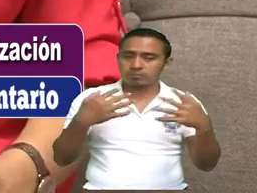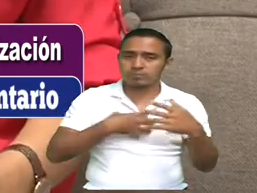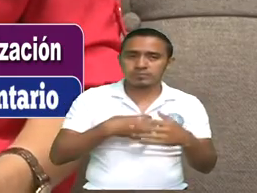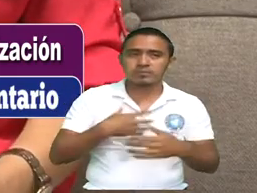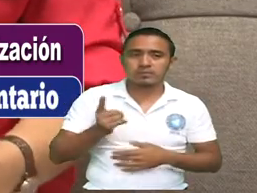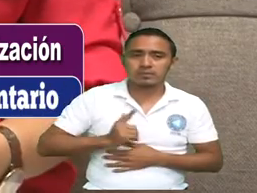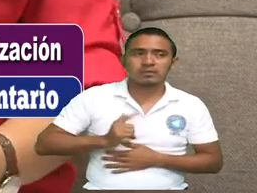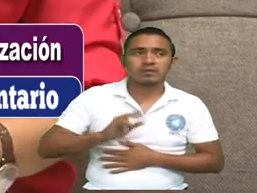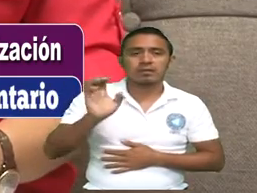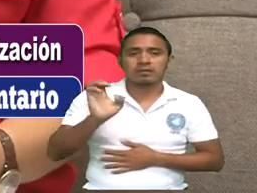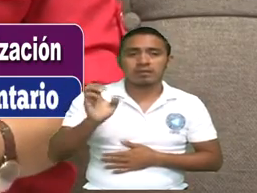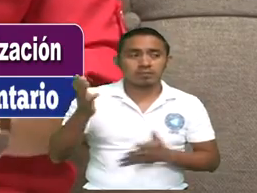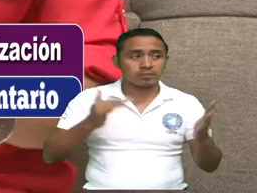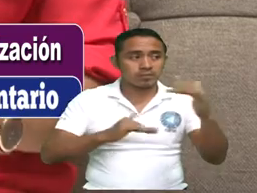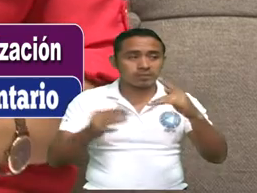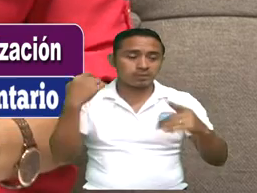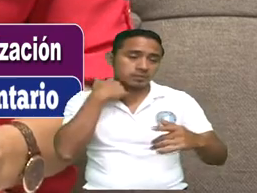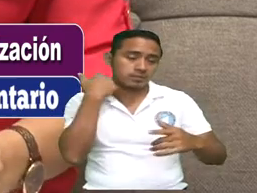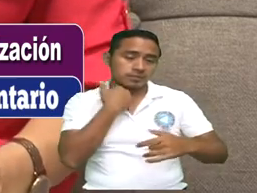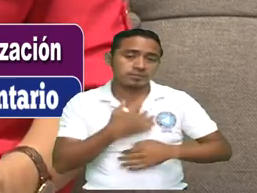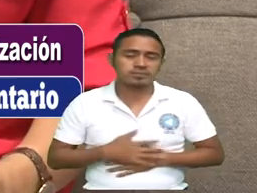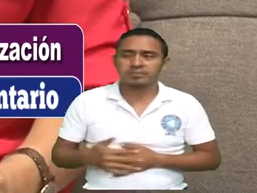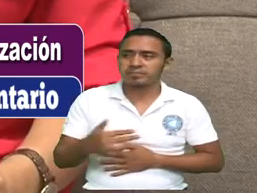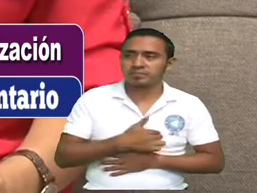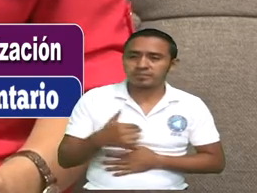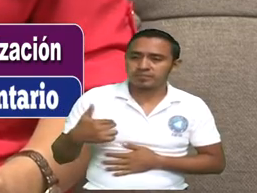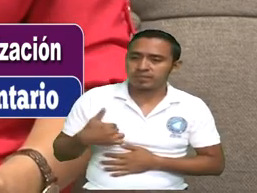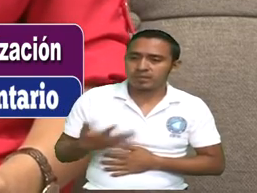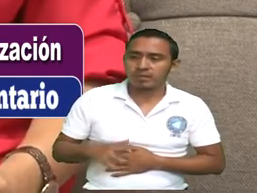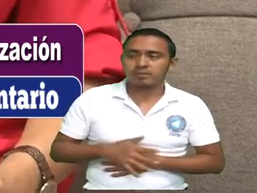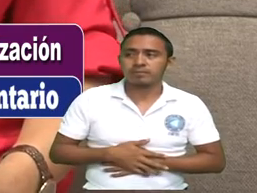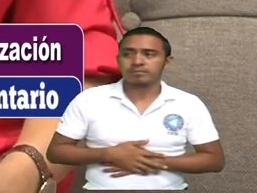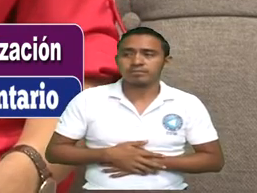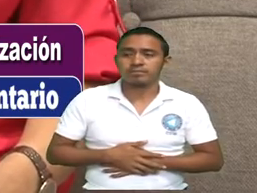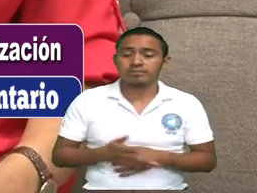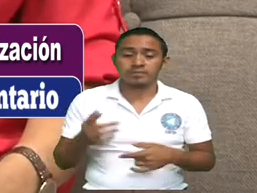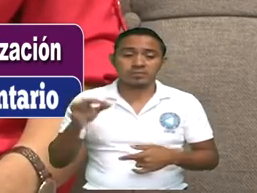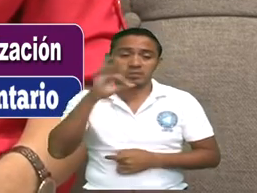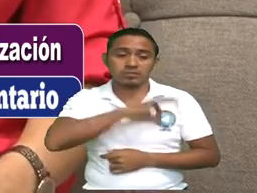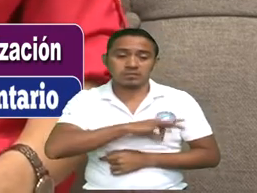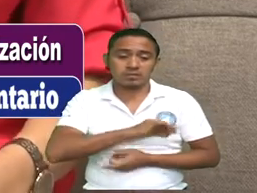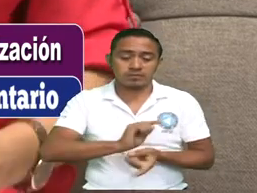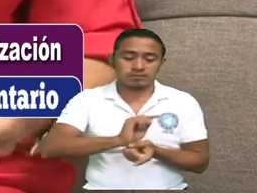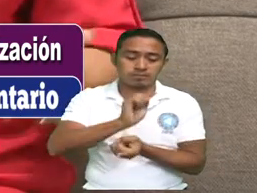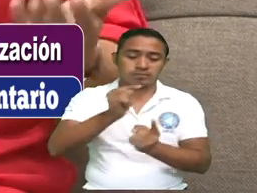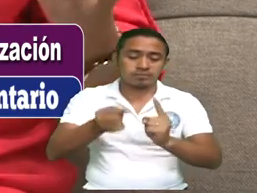ha ido preparando a los maestros. Entonces, ¿qué es lo que hace el gobierno? Primero, reivindicación salarial.